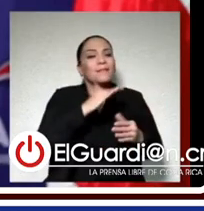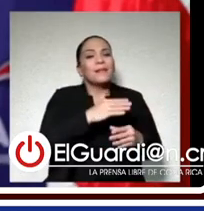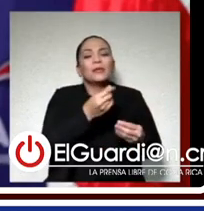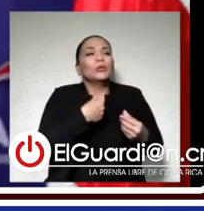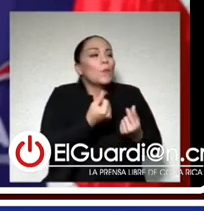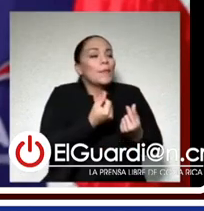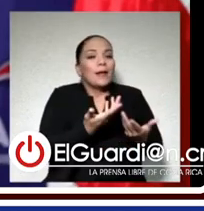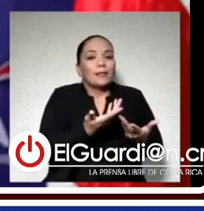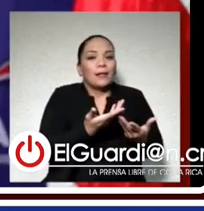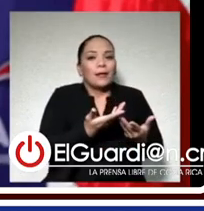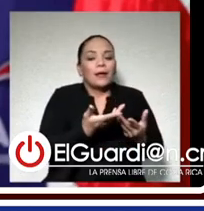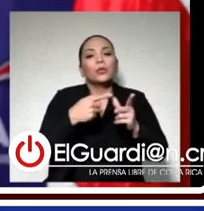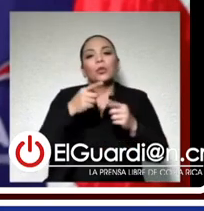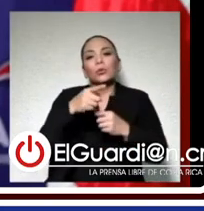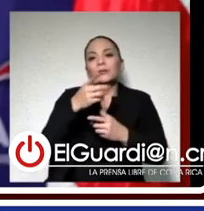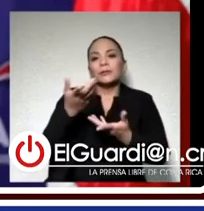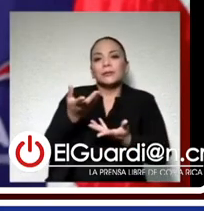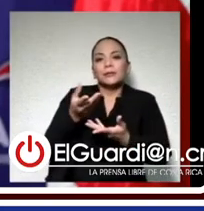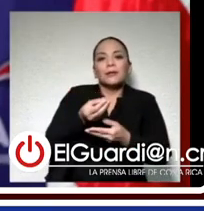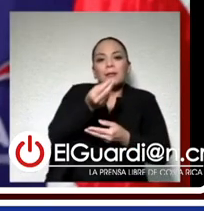Mayuli, 100,000 colones.